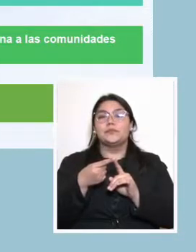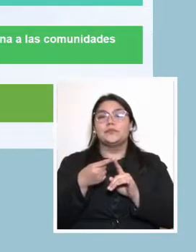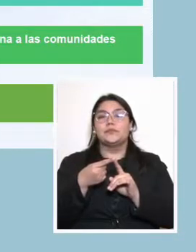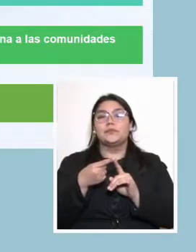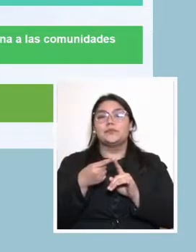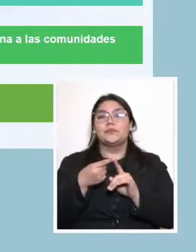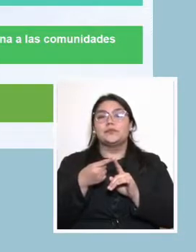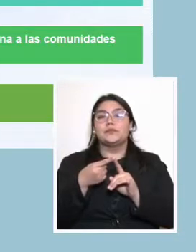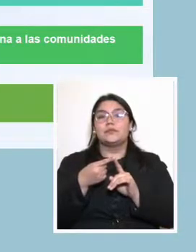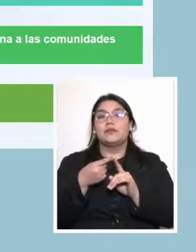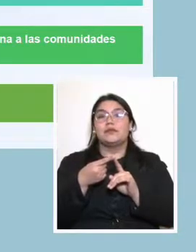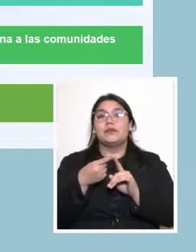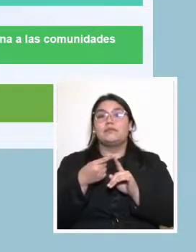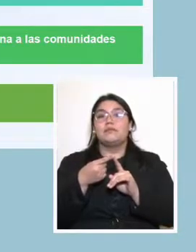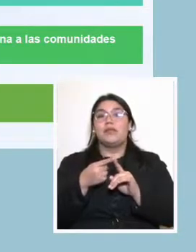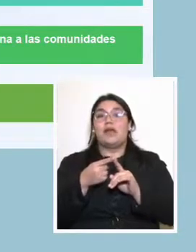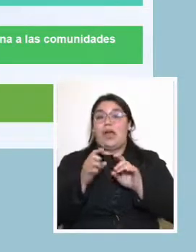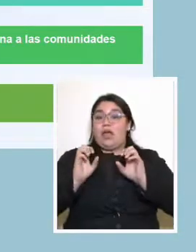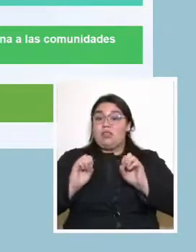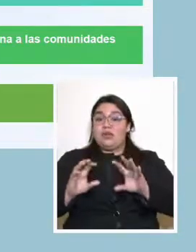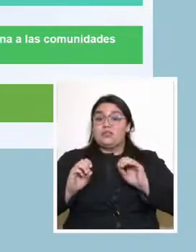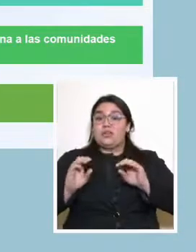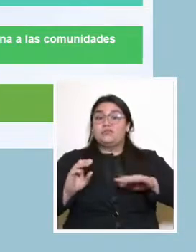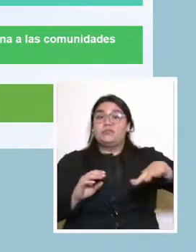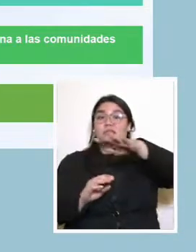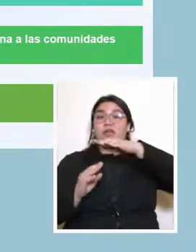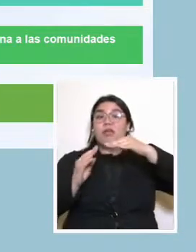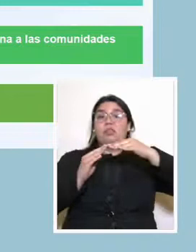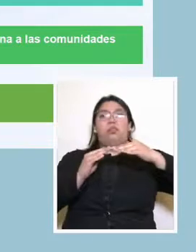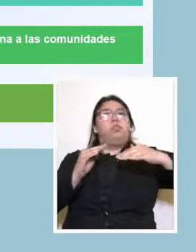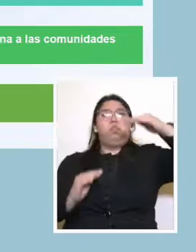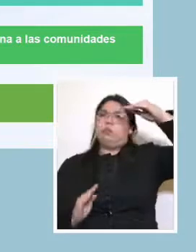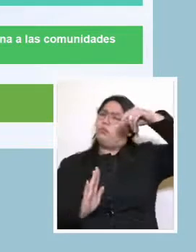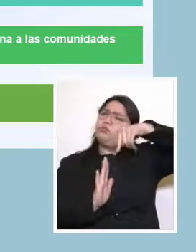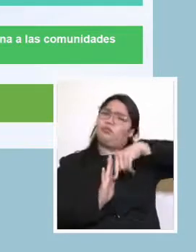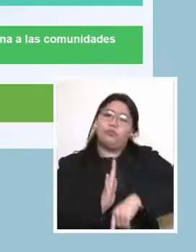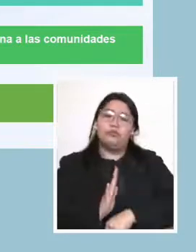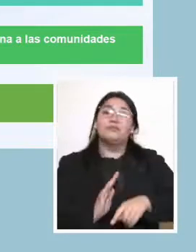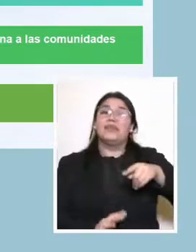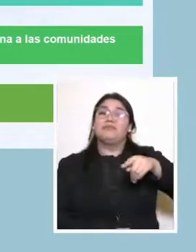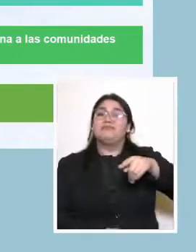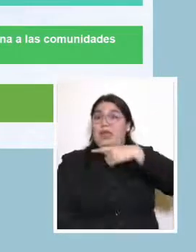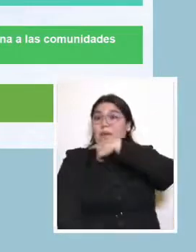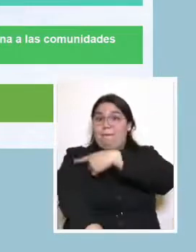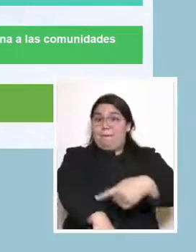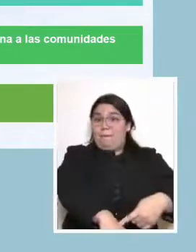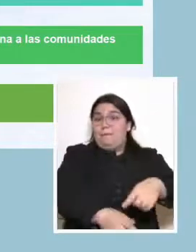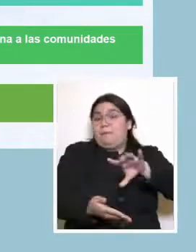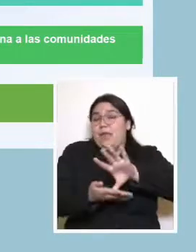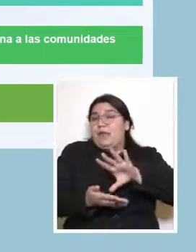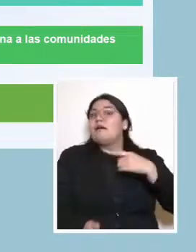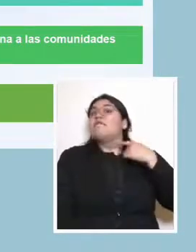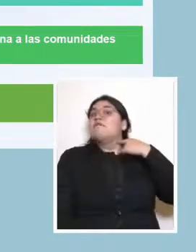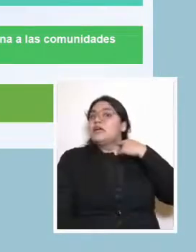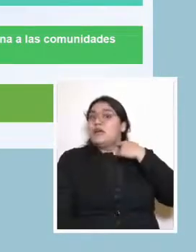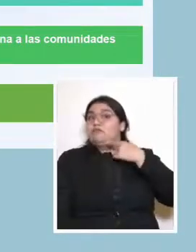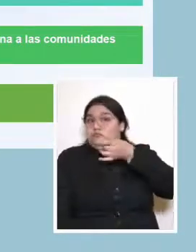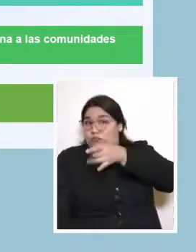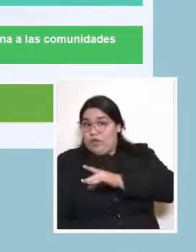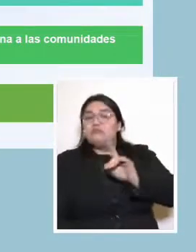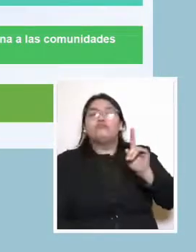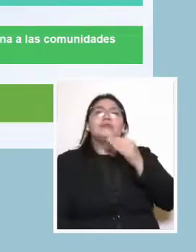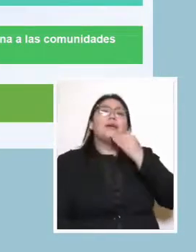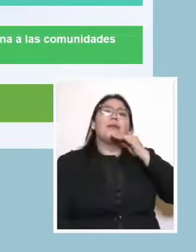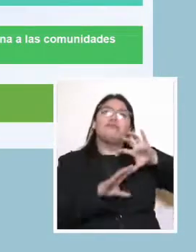de las desigualdades educacionales. Esta es una situación que no solo nos afectó a nosotros como país, sino que también al mundo entero. Cuando